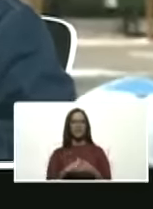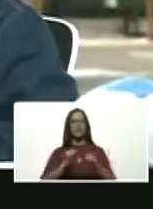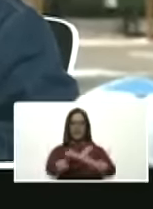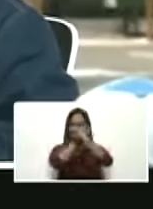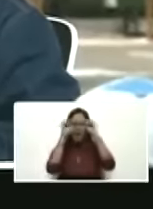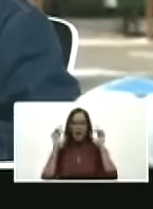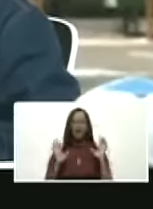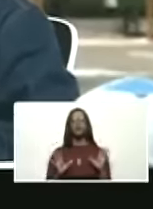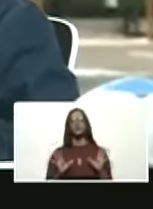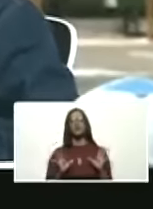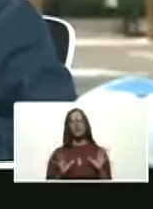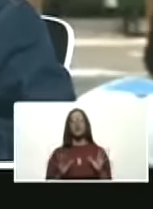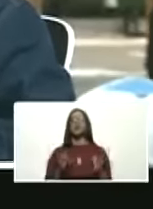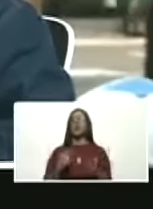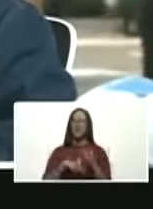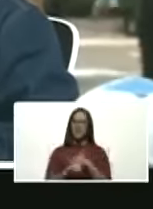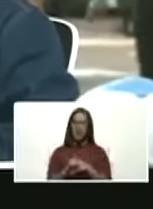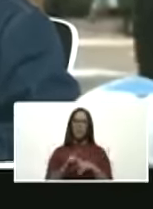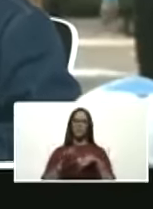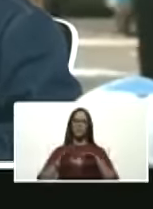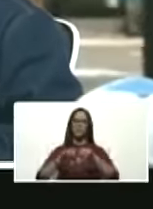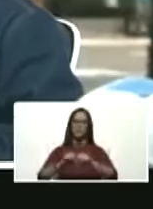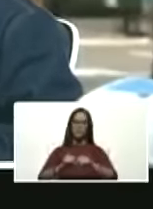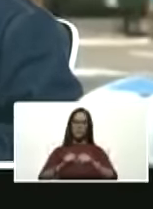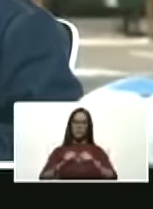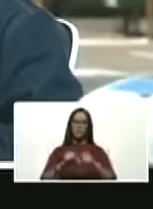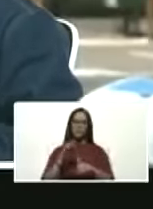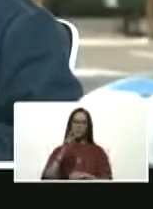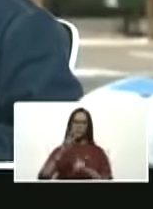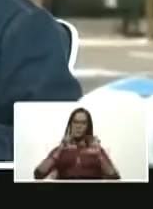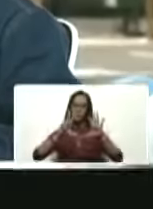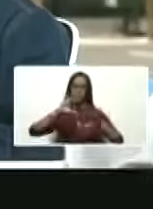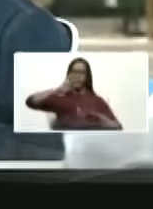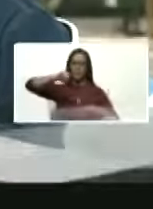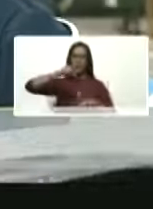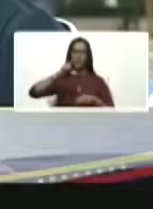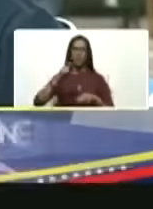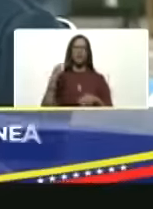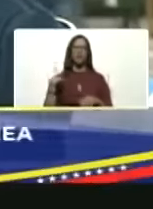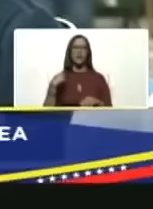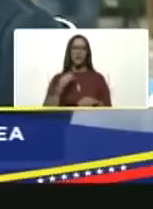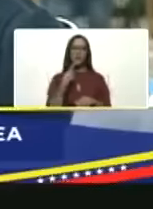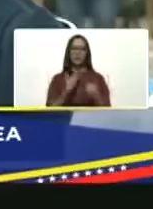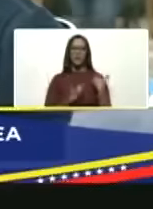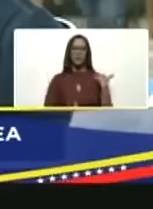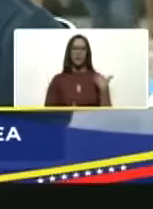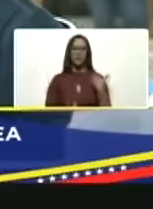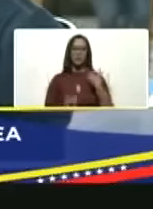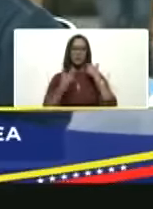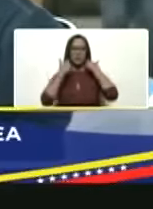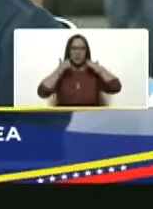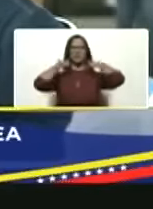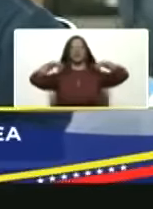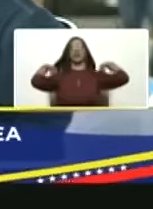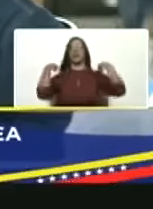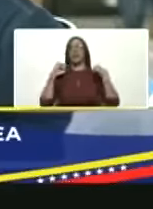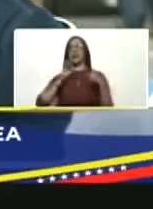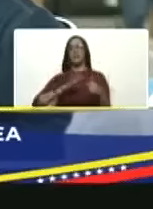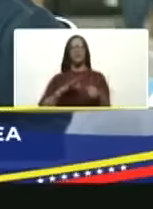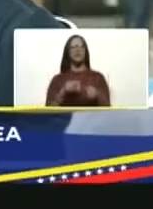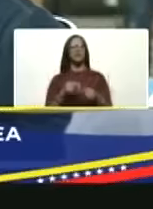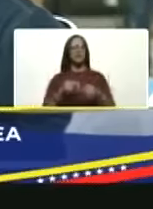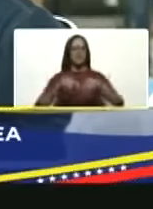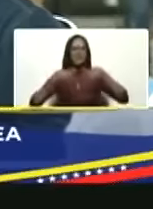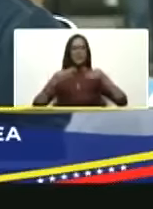claros que vamos a conquistar este 28 de julio, yo tengo que decirlo, presidente, estamos seguros que vamos a